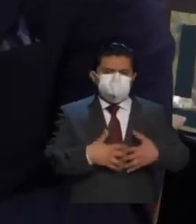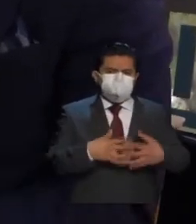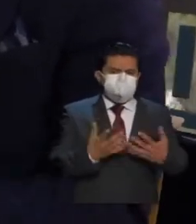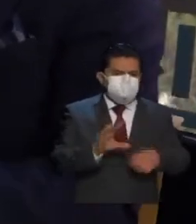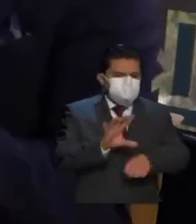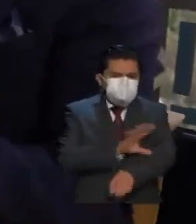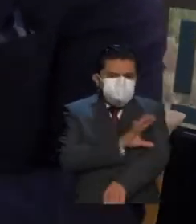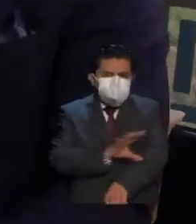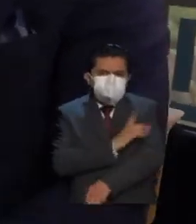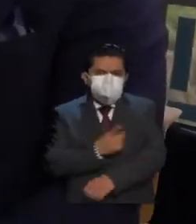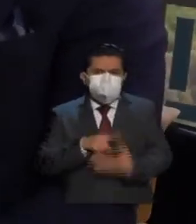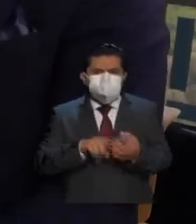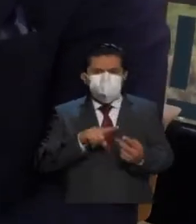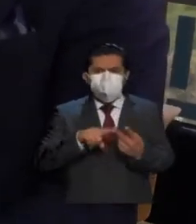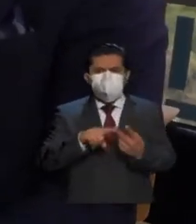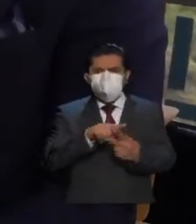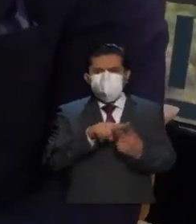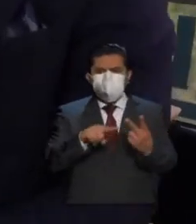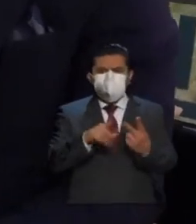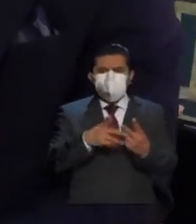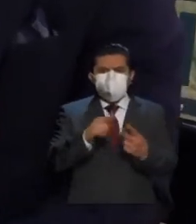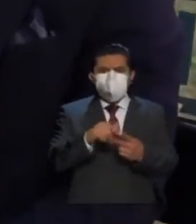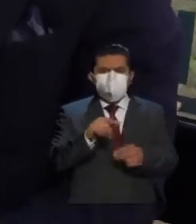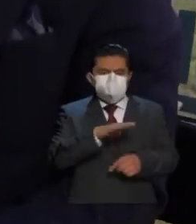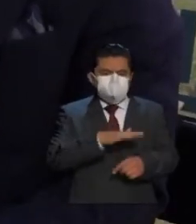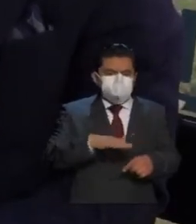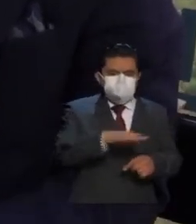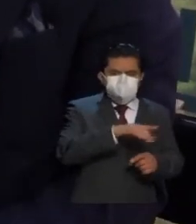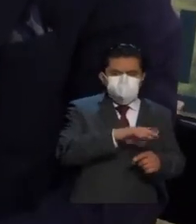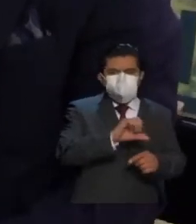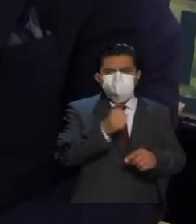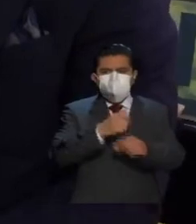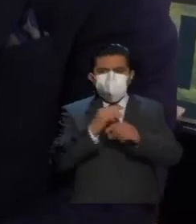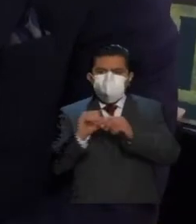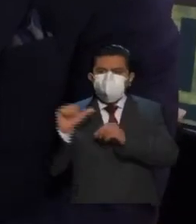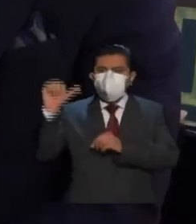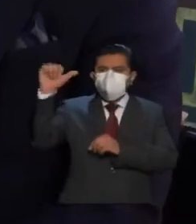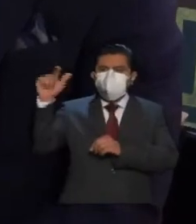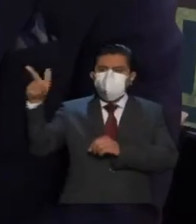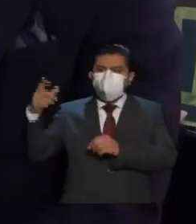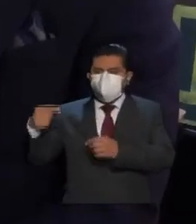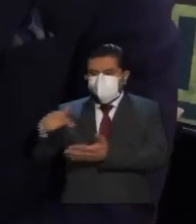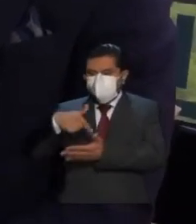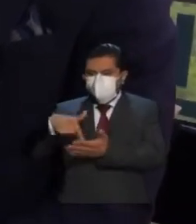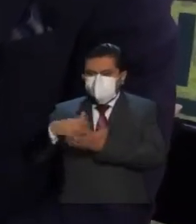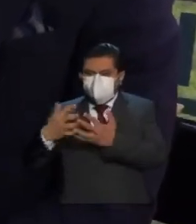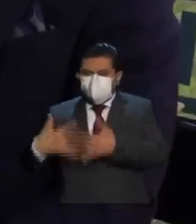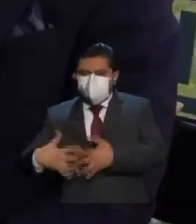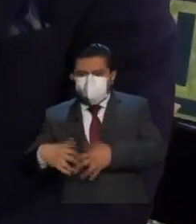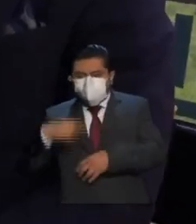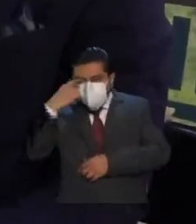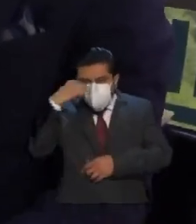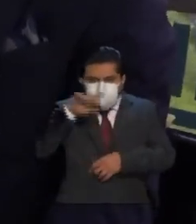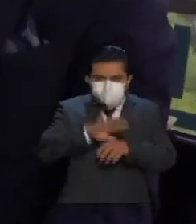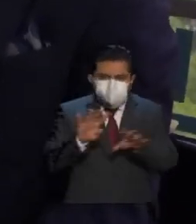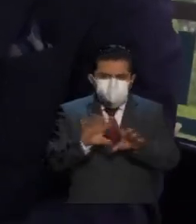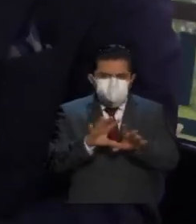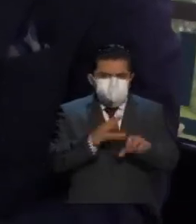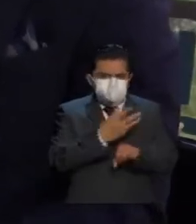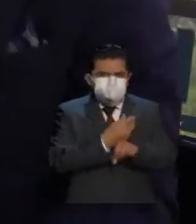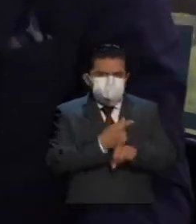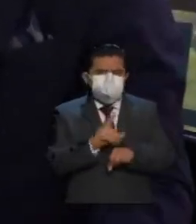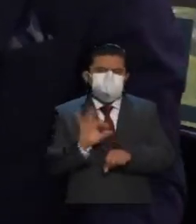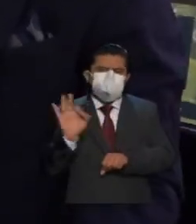otro generador que está en la parte alta donde están los motores para poder hacer la evacuación. existe